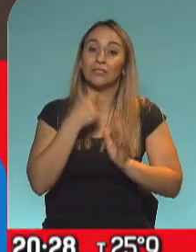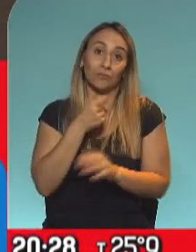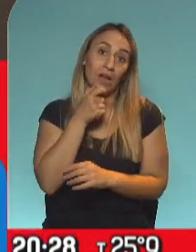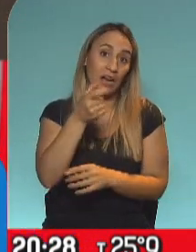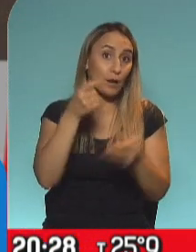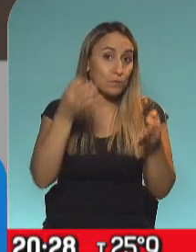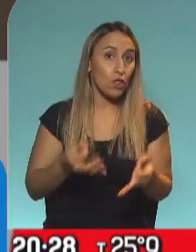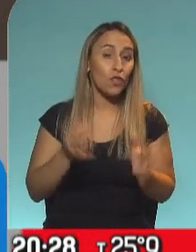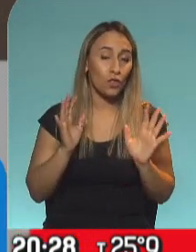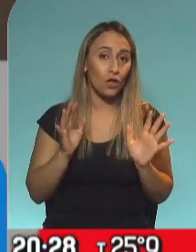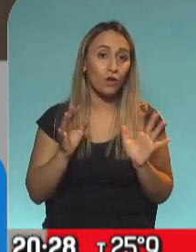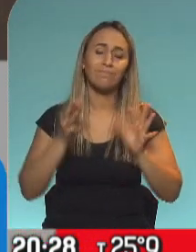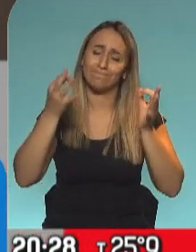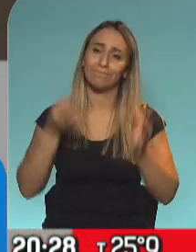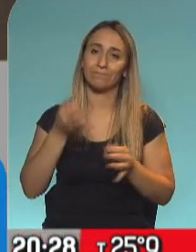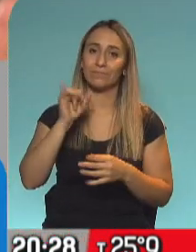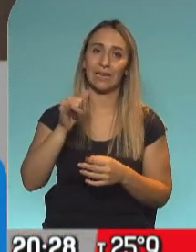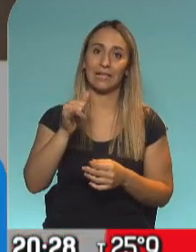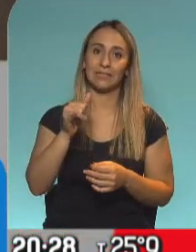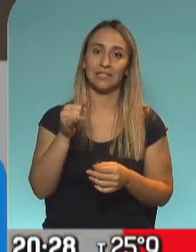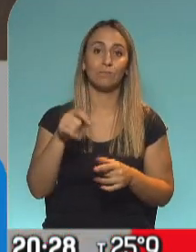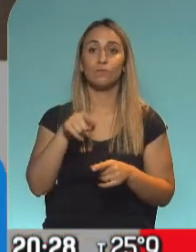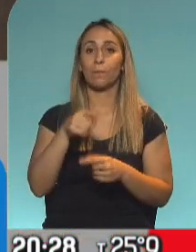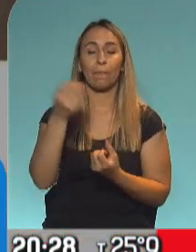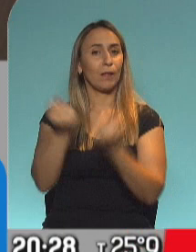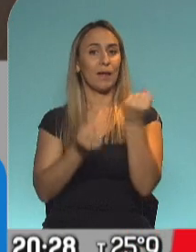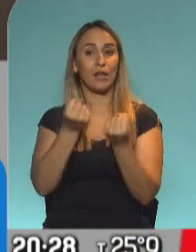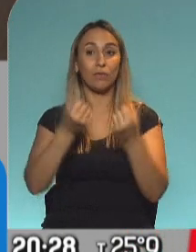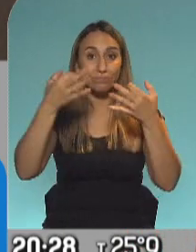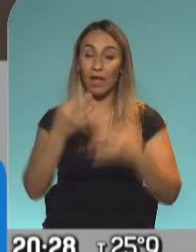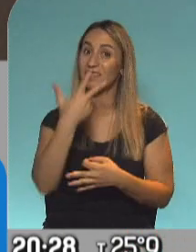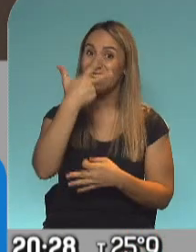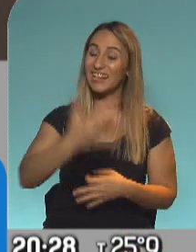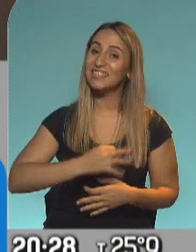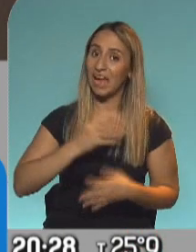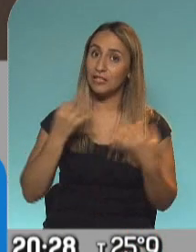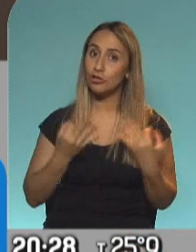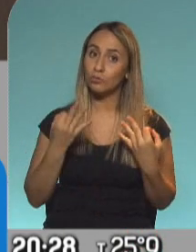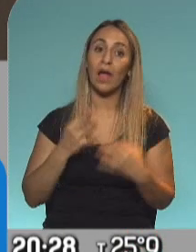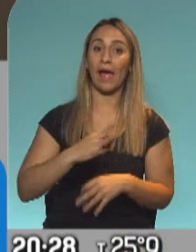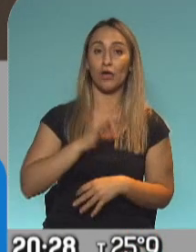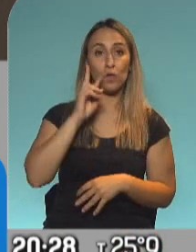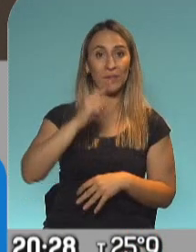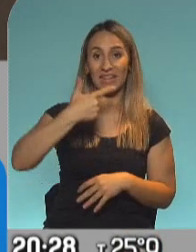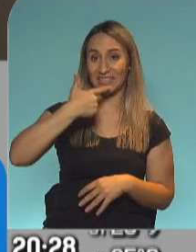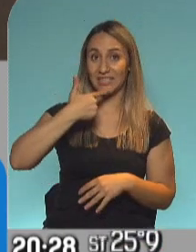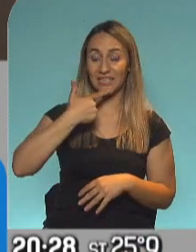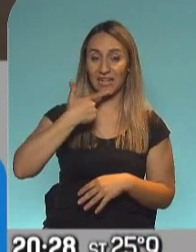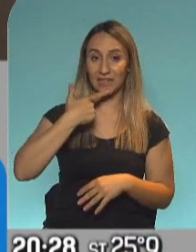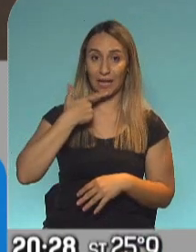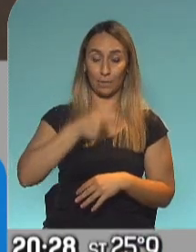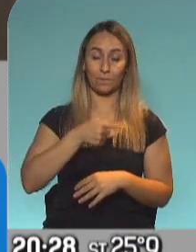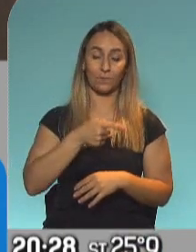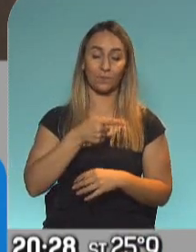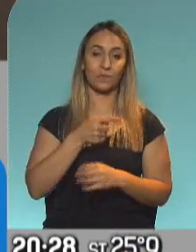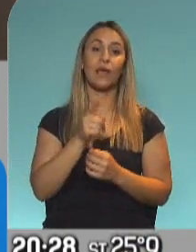pregunta, sí, el hecho de haber conducido durante 3 años, porque te digo, en el año 2017, donde a él no le